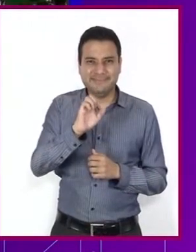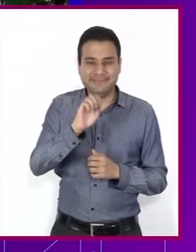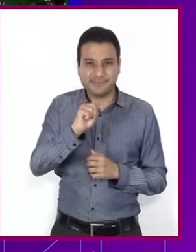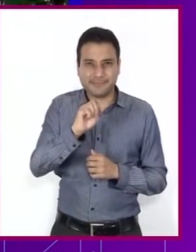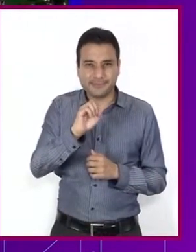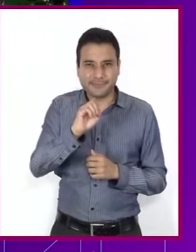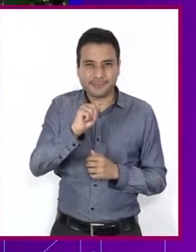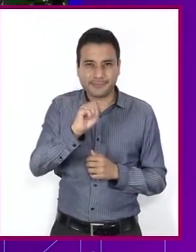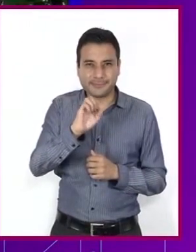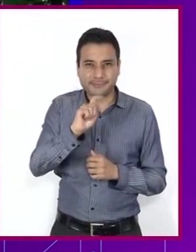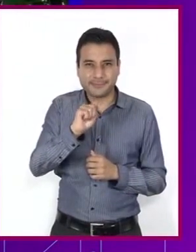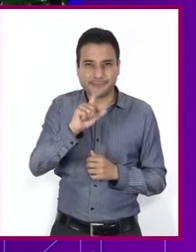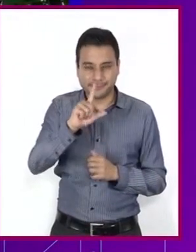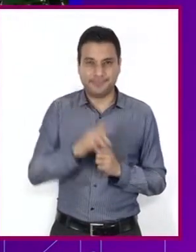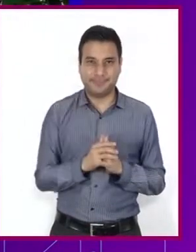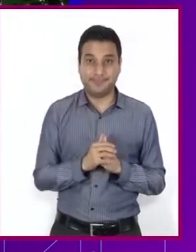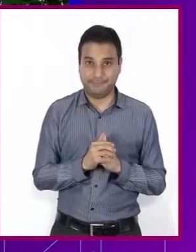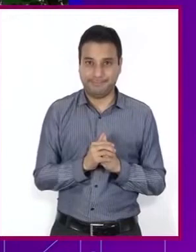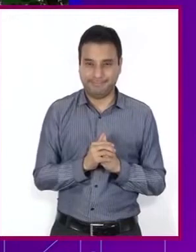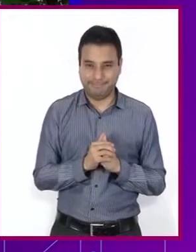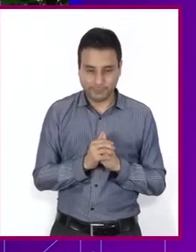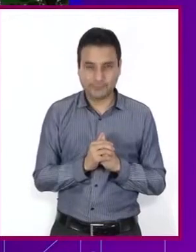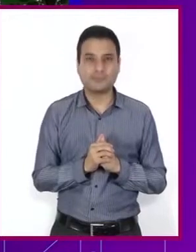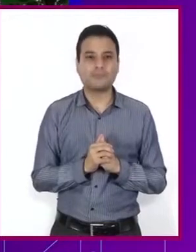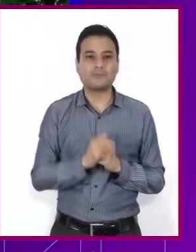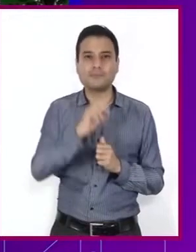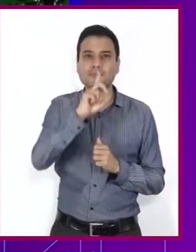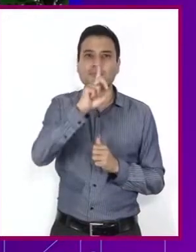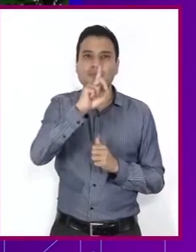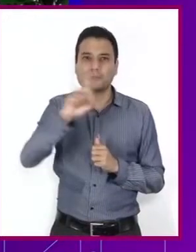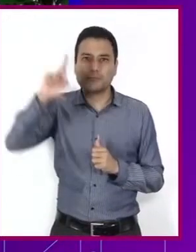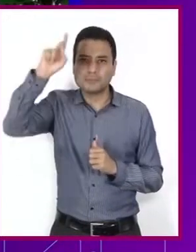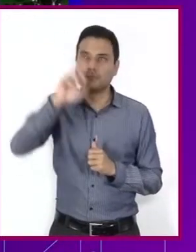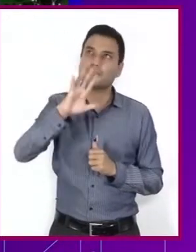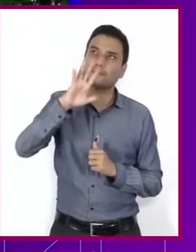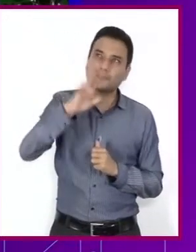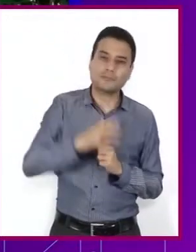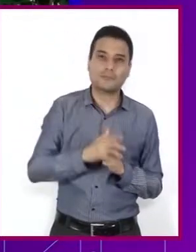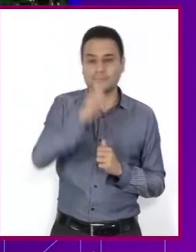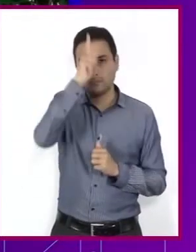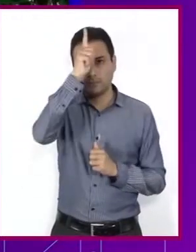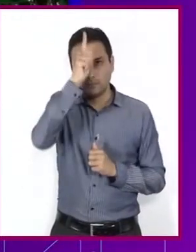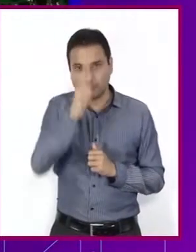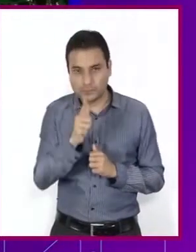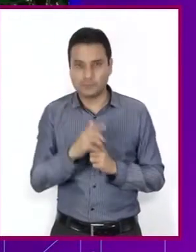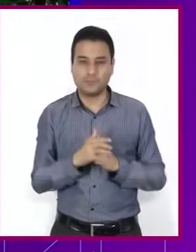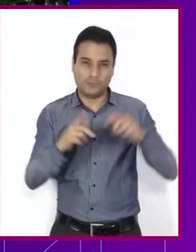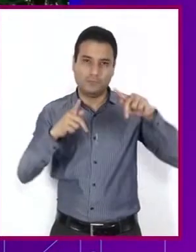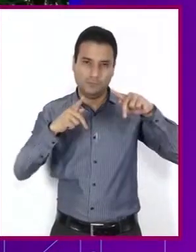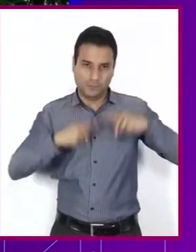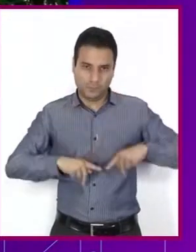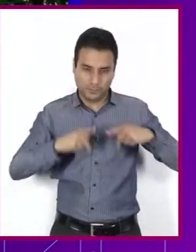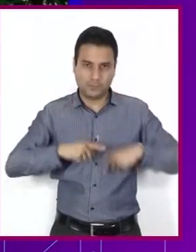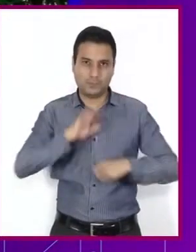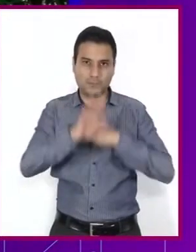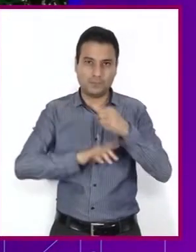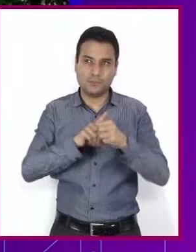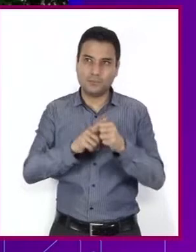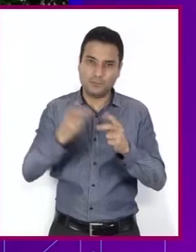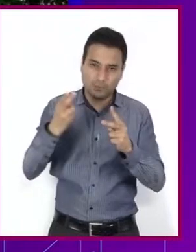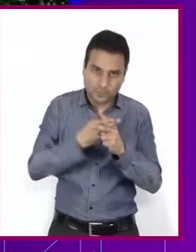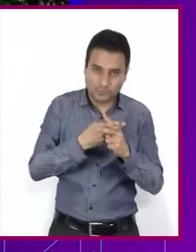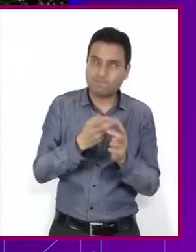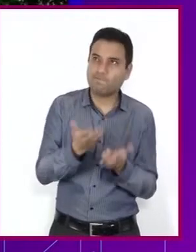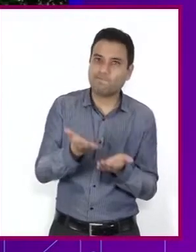El sacrificio de los dioses que echó a andar a el sol y la luna se reactualizaba a través del sacrificio